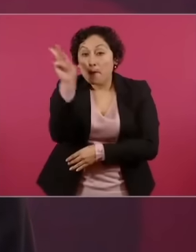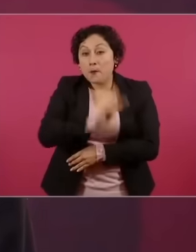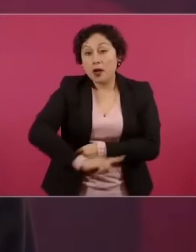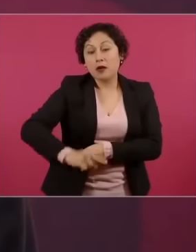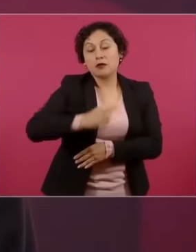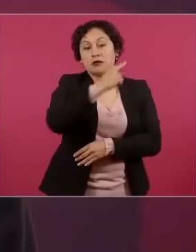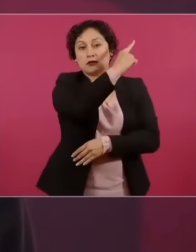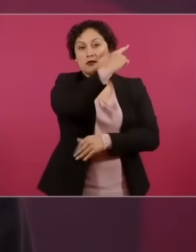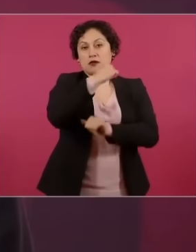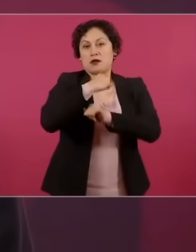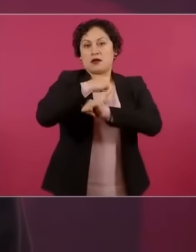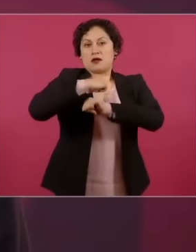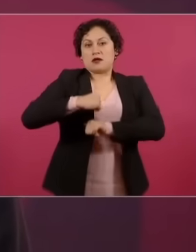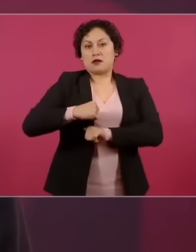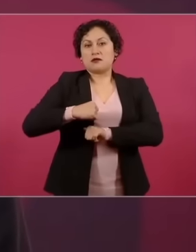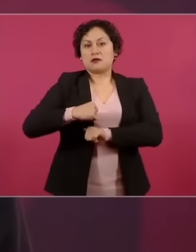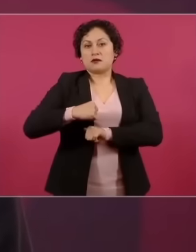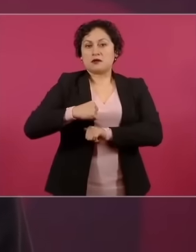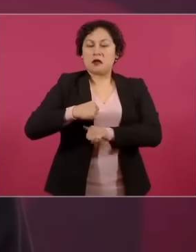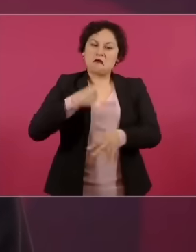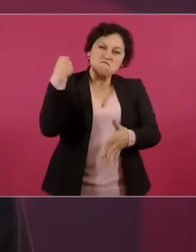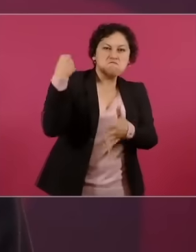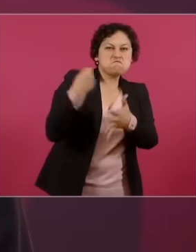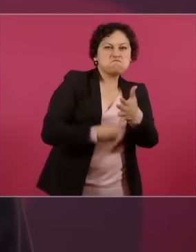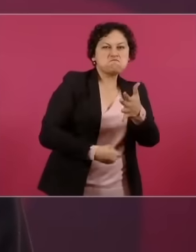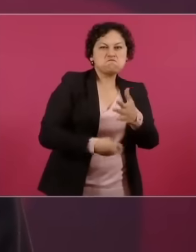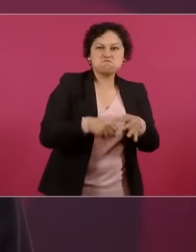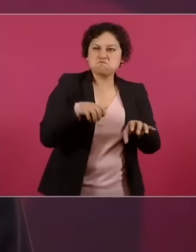querer resolver el problema con el uso de la fuerza